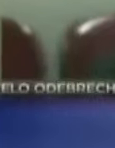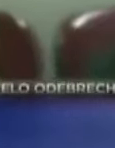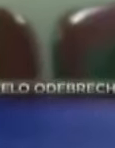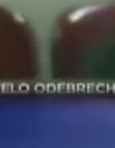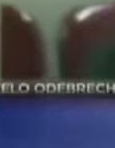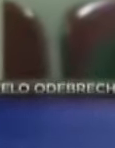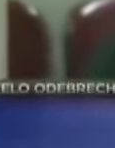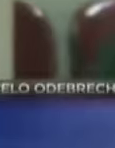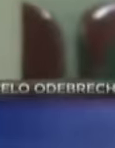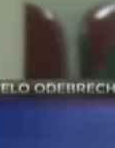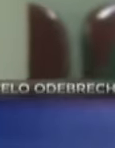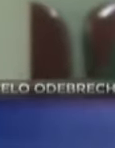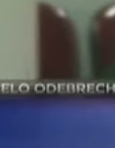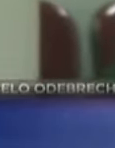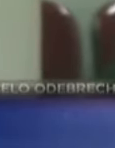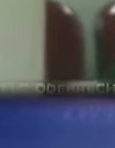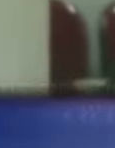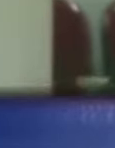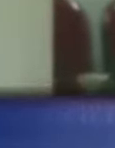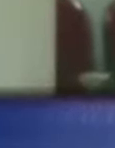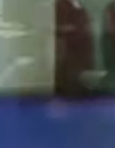domiciliario en Brasil.